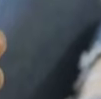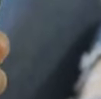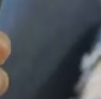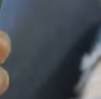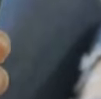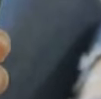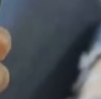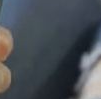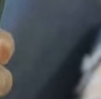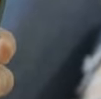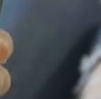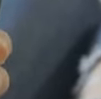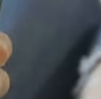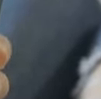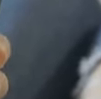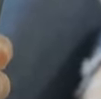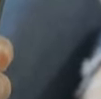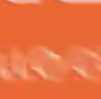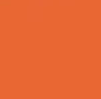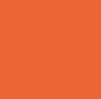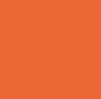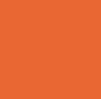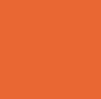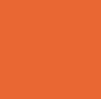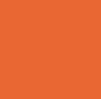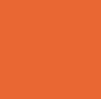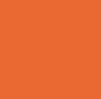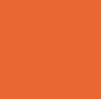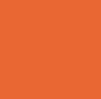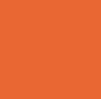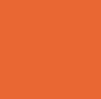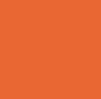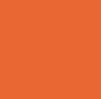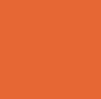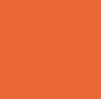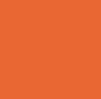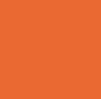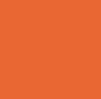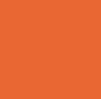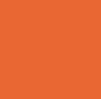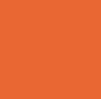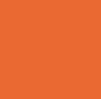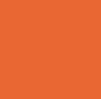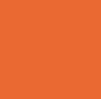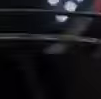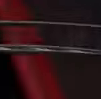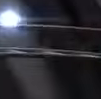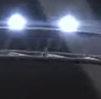usuario, solicítelo en nuestras oficinas. Banco Popular y de Desarrollo Comunal.